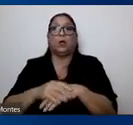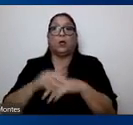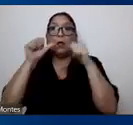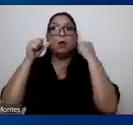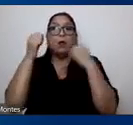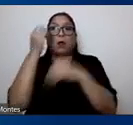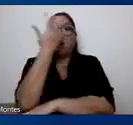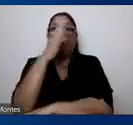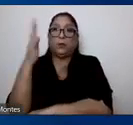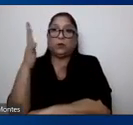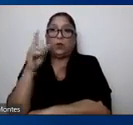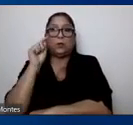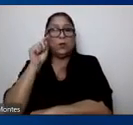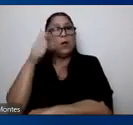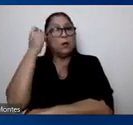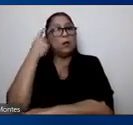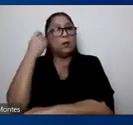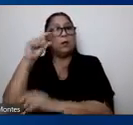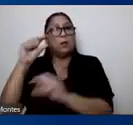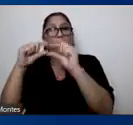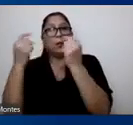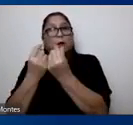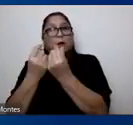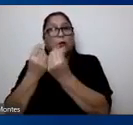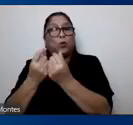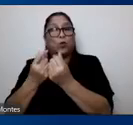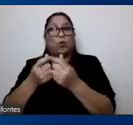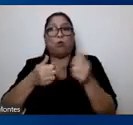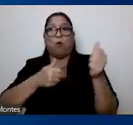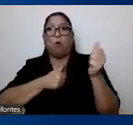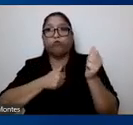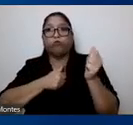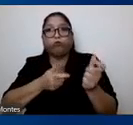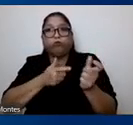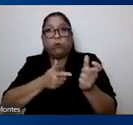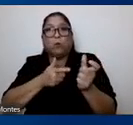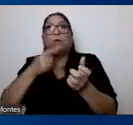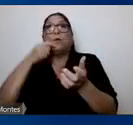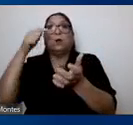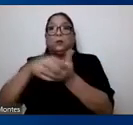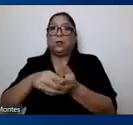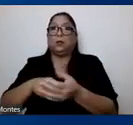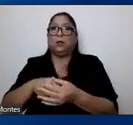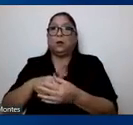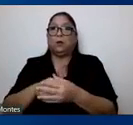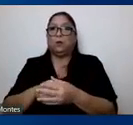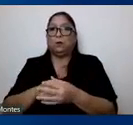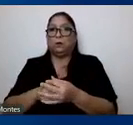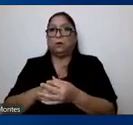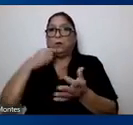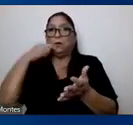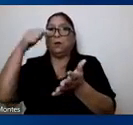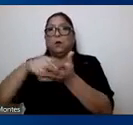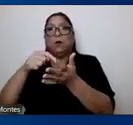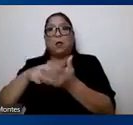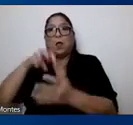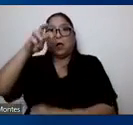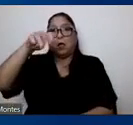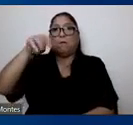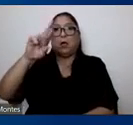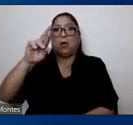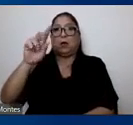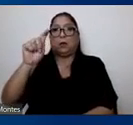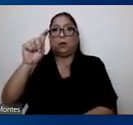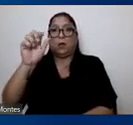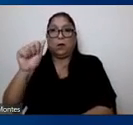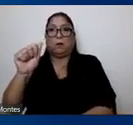Hay que entender también de que hay otro grupo armado que entra en la escena de la violencia, que es el MRTA. El MRTA,